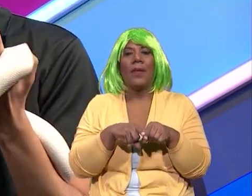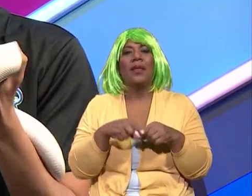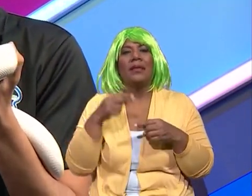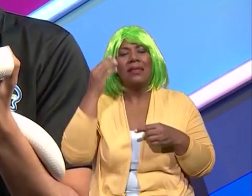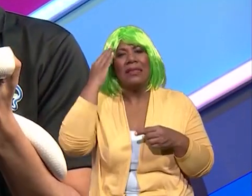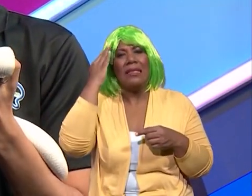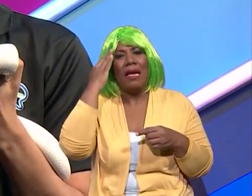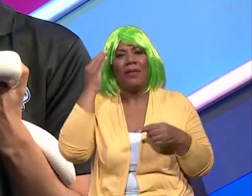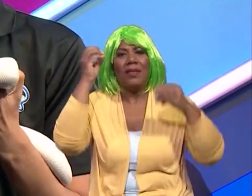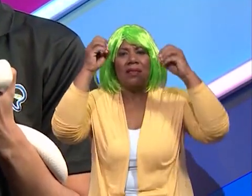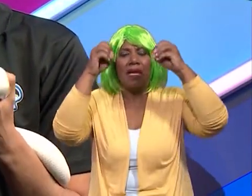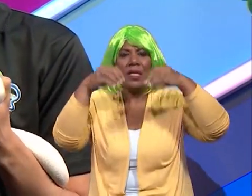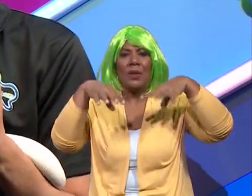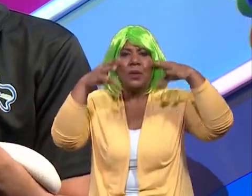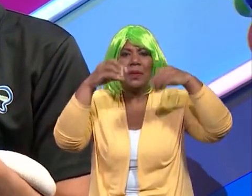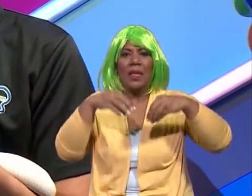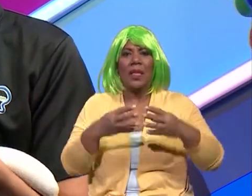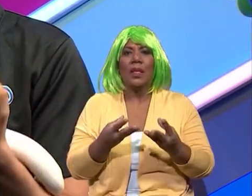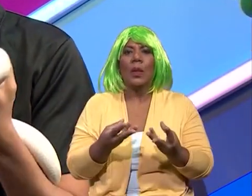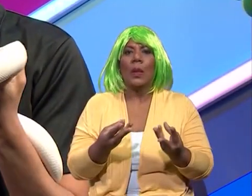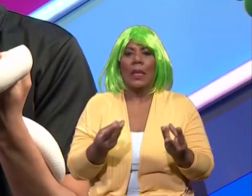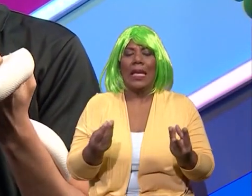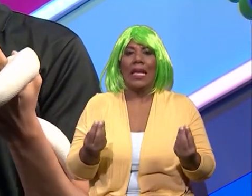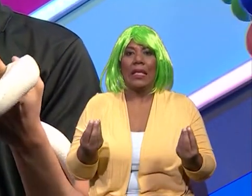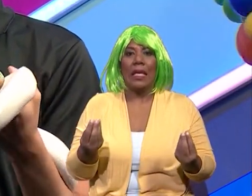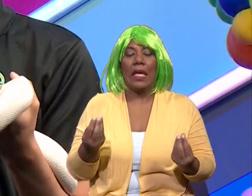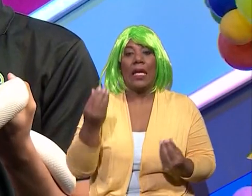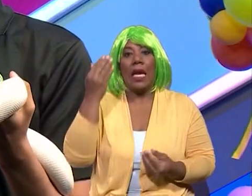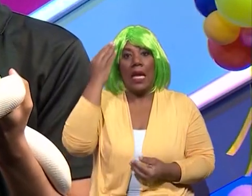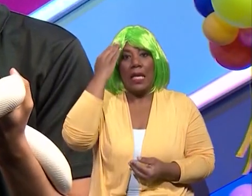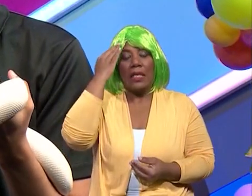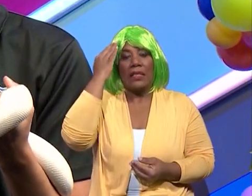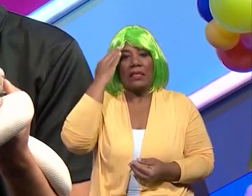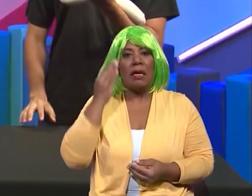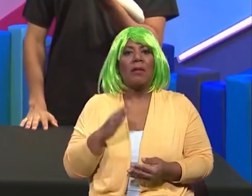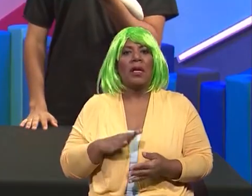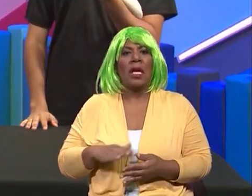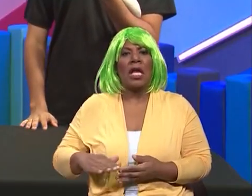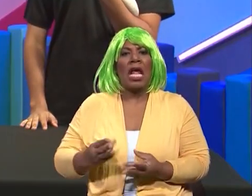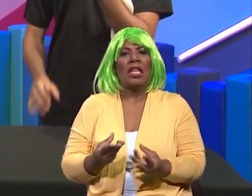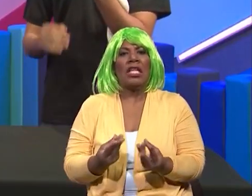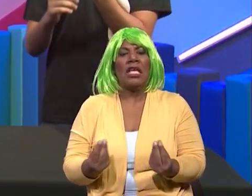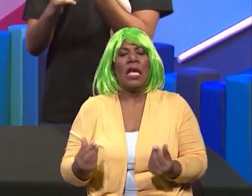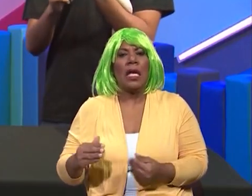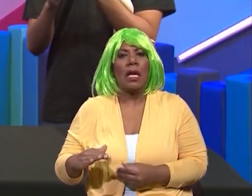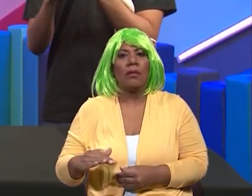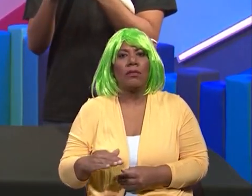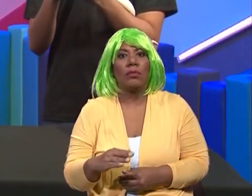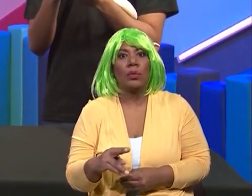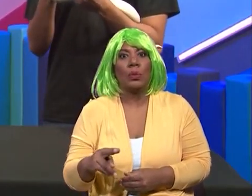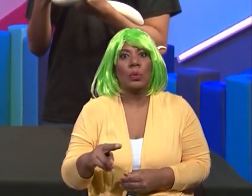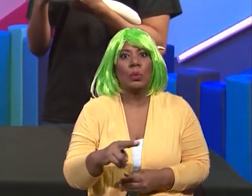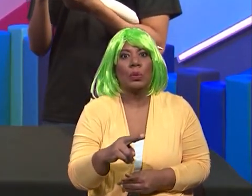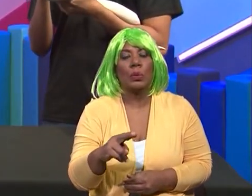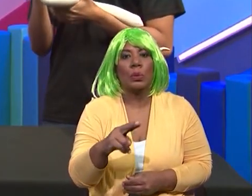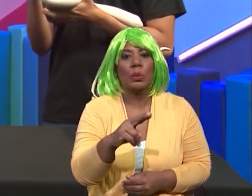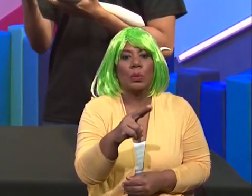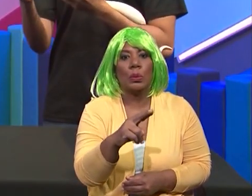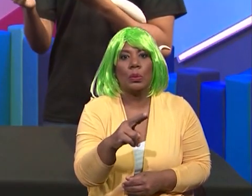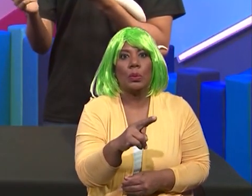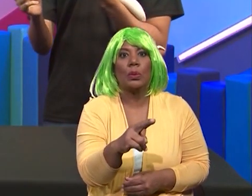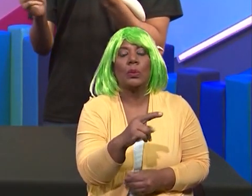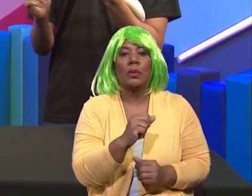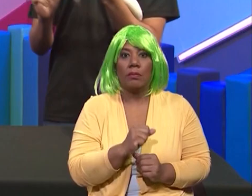y todo esto, ellas pueden encontrarlo. O sea, que ellas están por el piso y huele un ratón y lo siguen hasta donde esté.